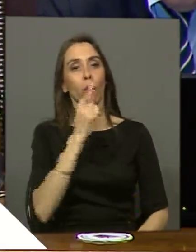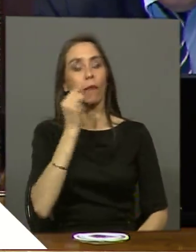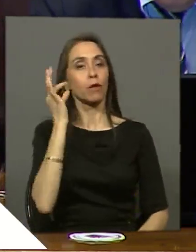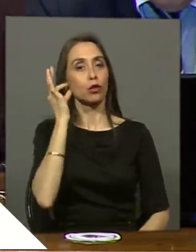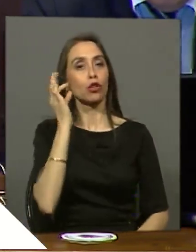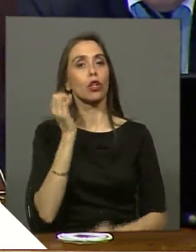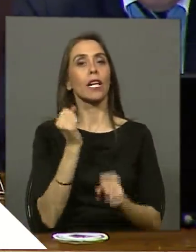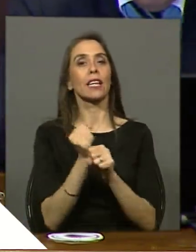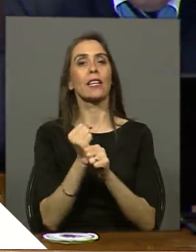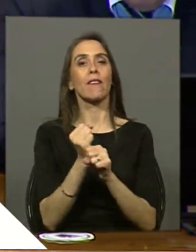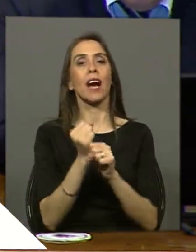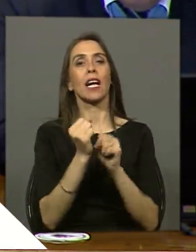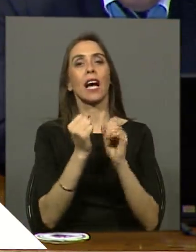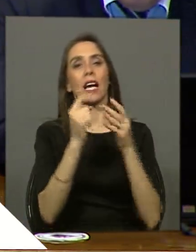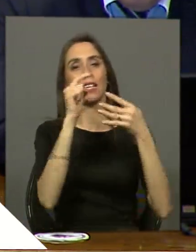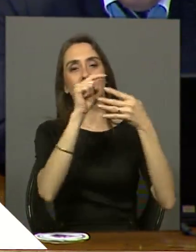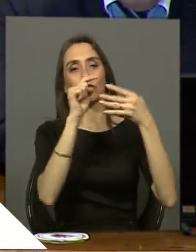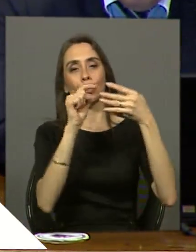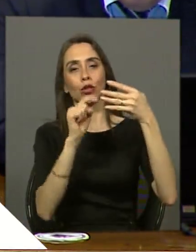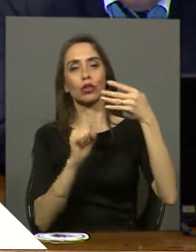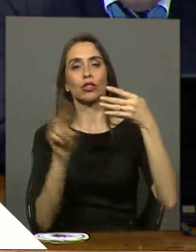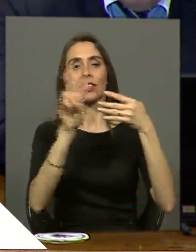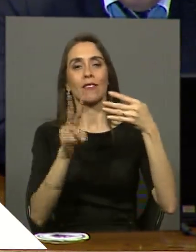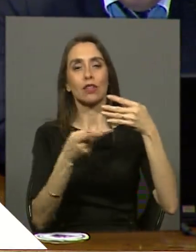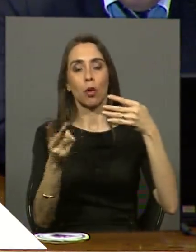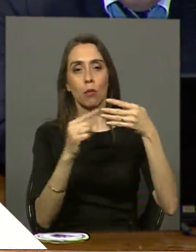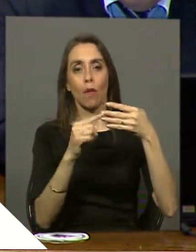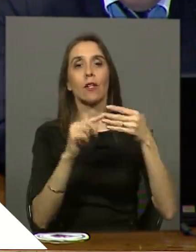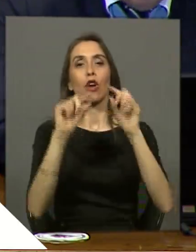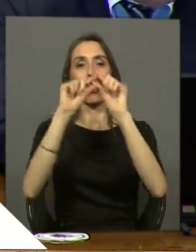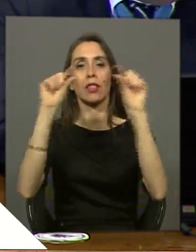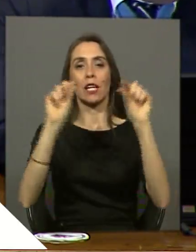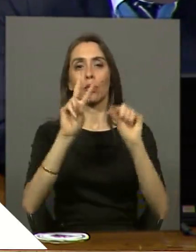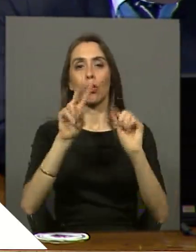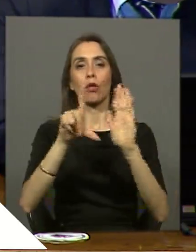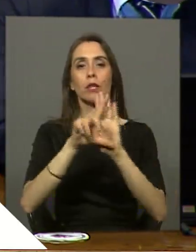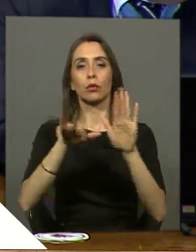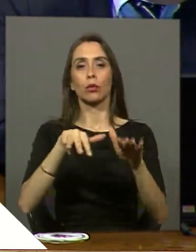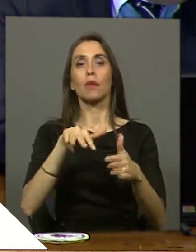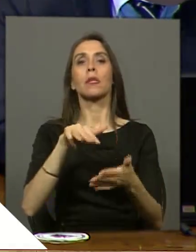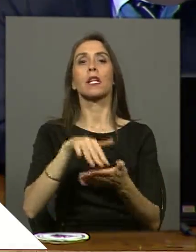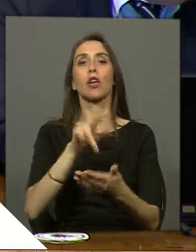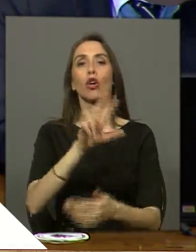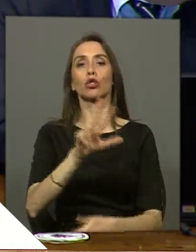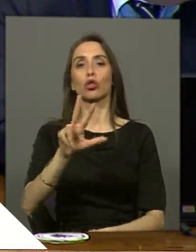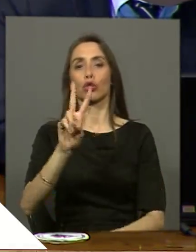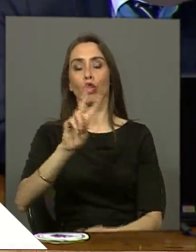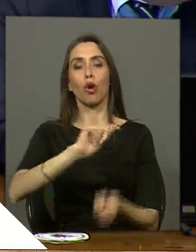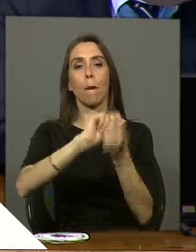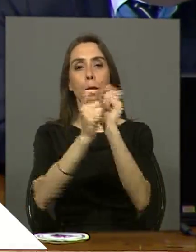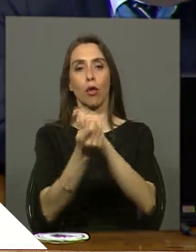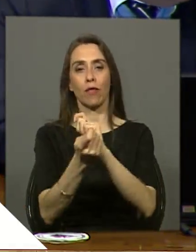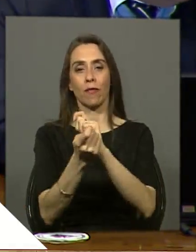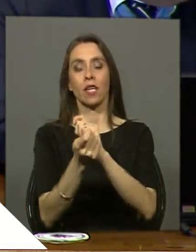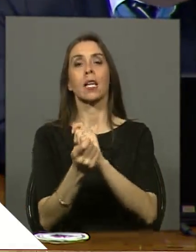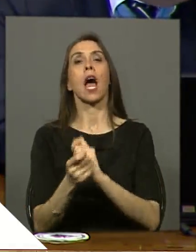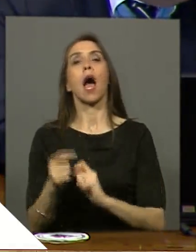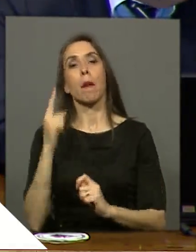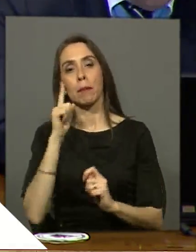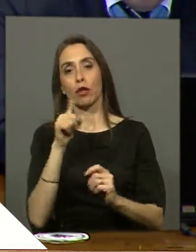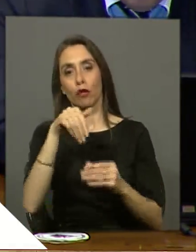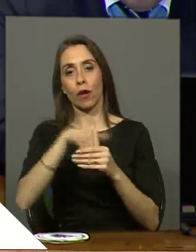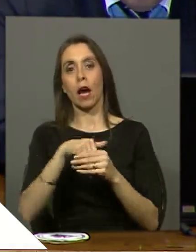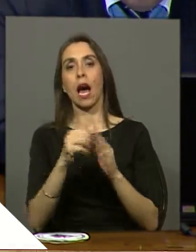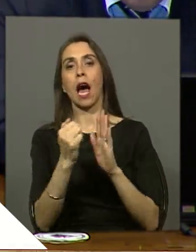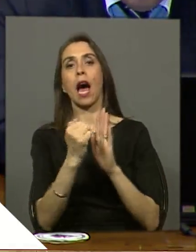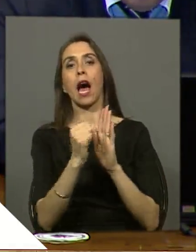públicos que se indica y modifica el título 2 de la ley 19.882 con la salvedad de las enmiendas incorporadas en los artículos